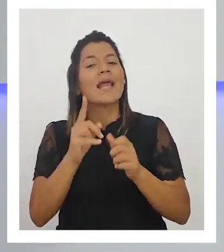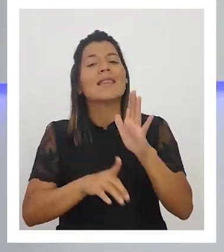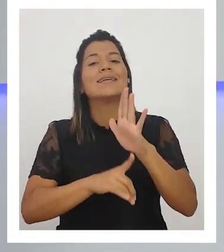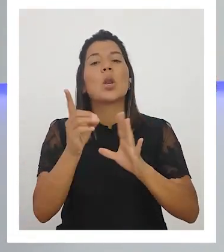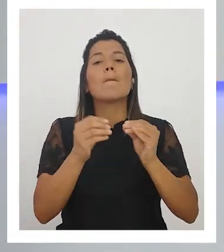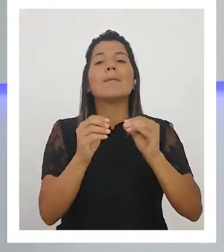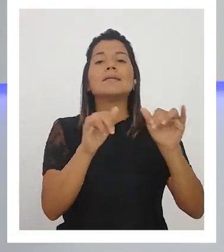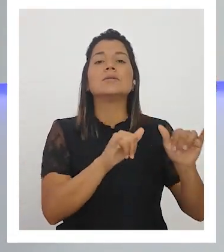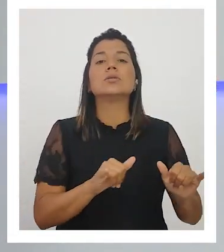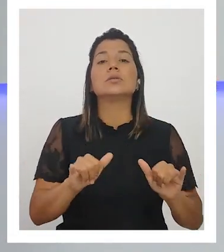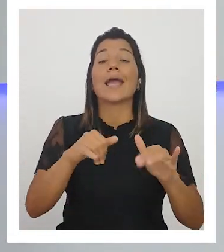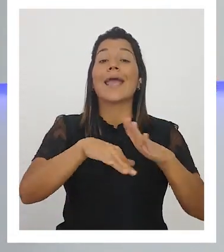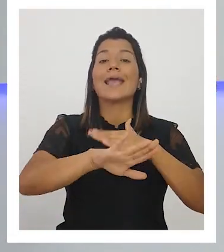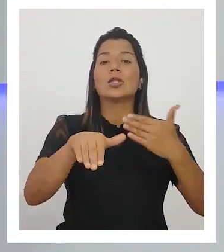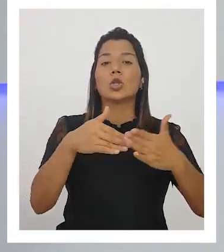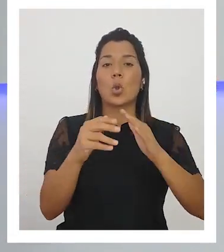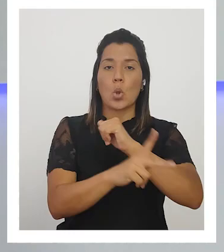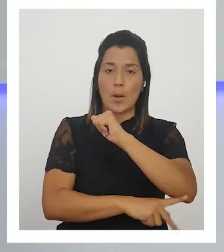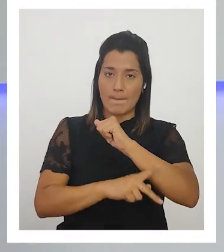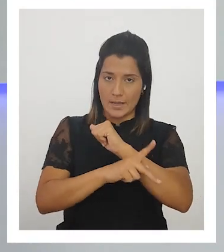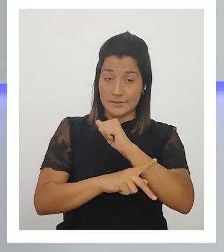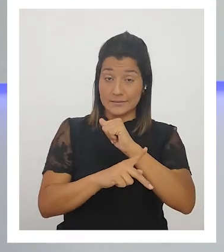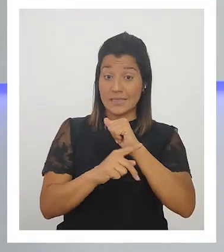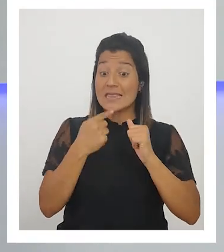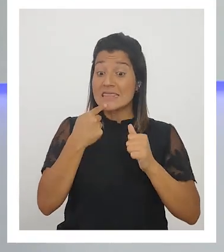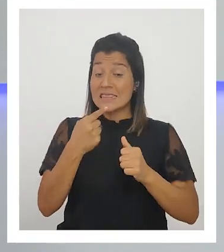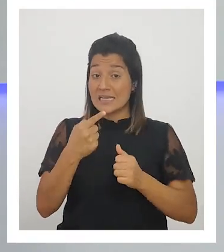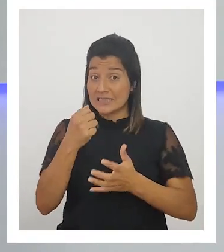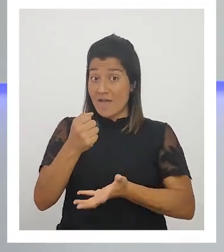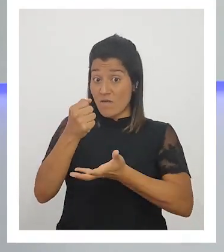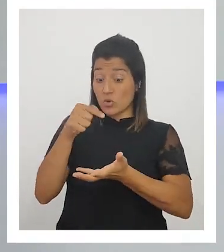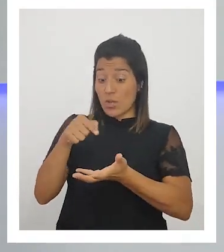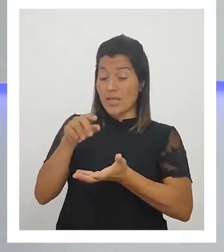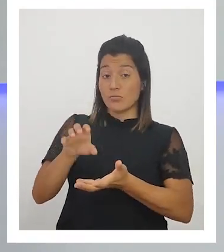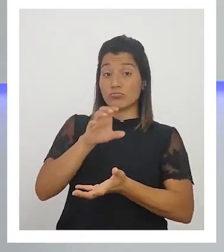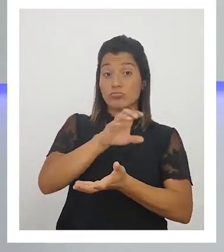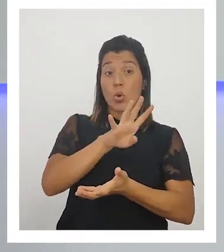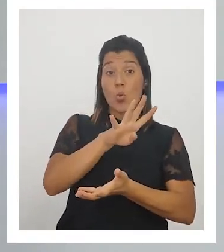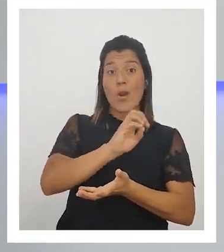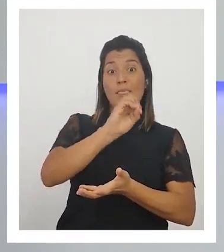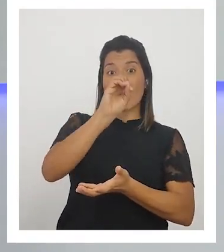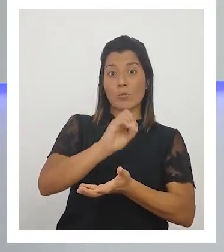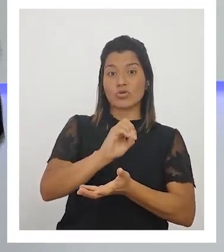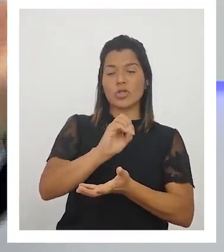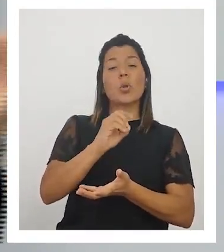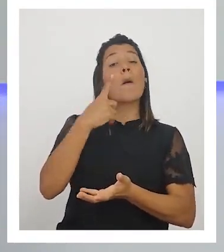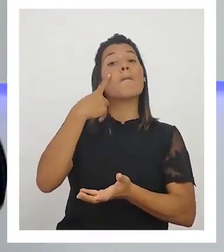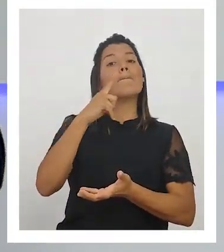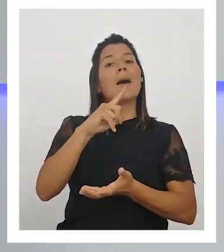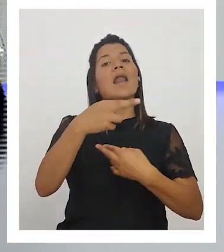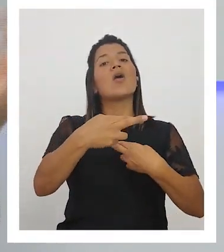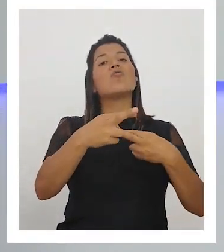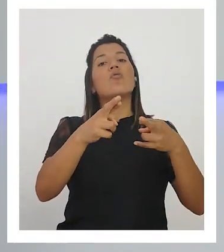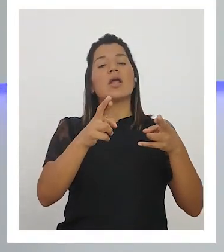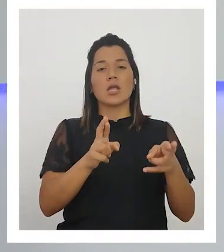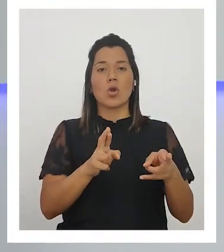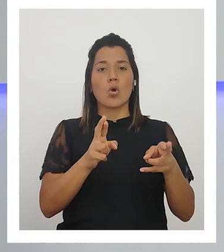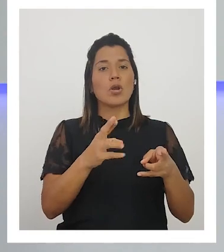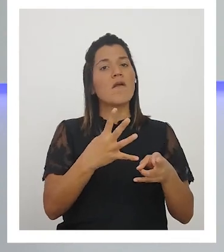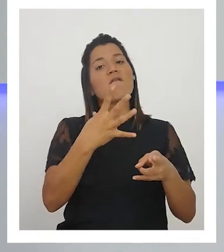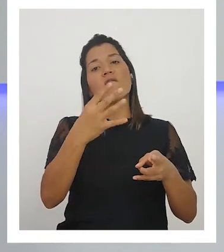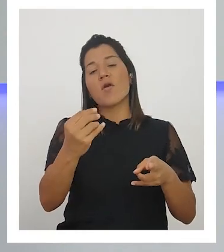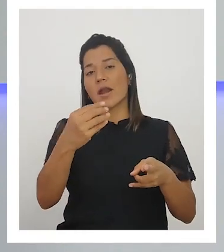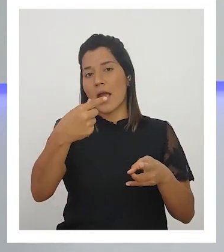país, que un 40% al menos de los recursos que se destinen vayan a las zonas aledañas o fuera de la región